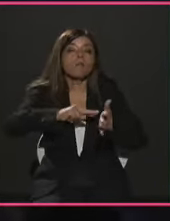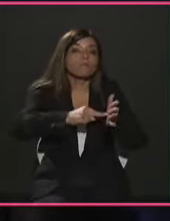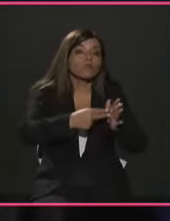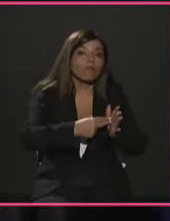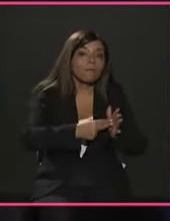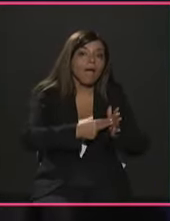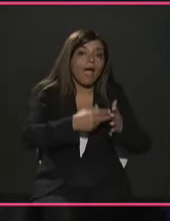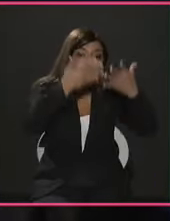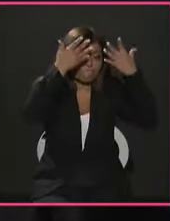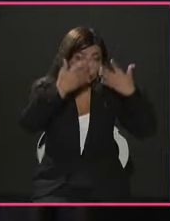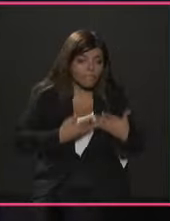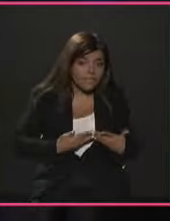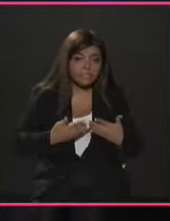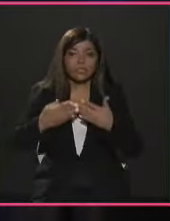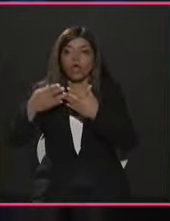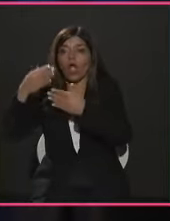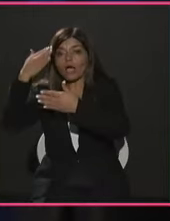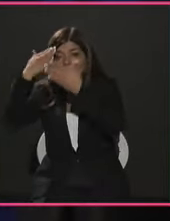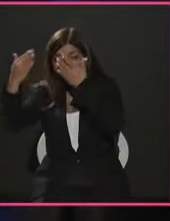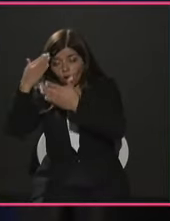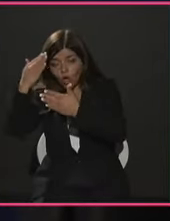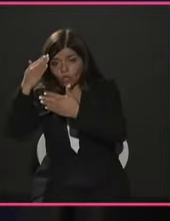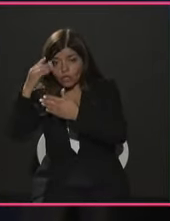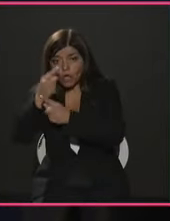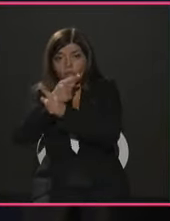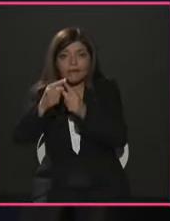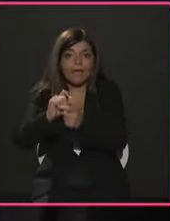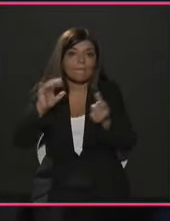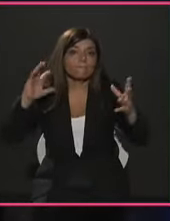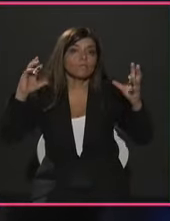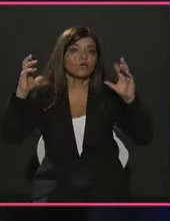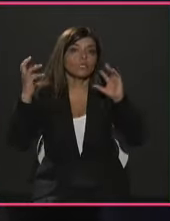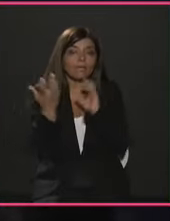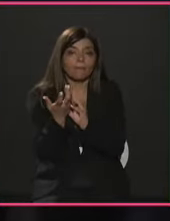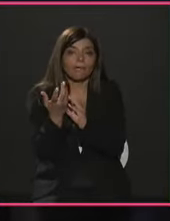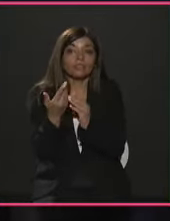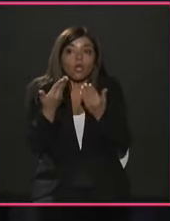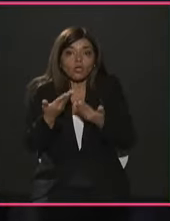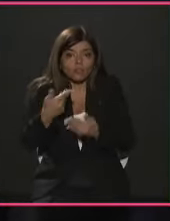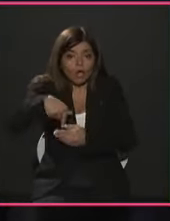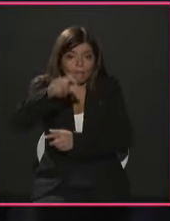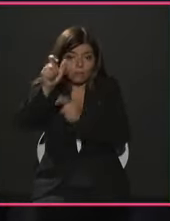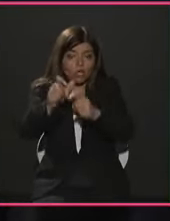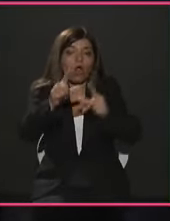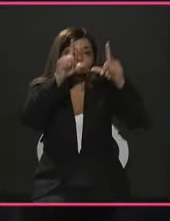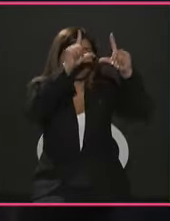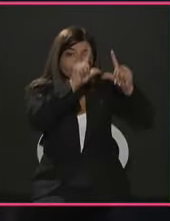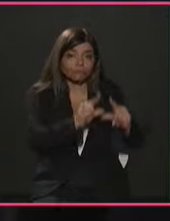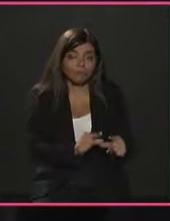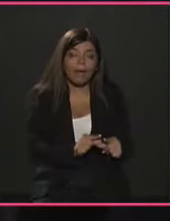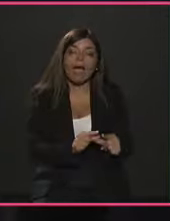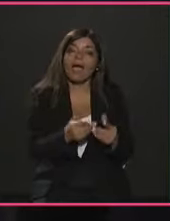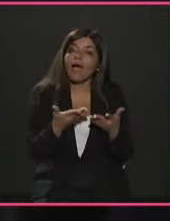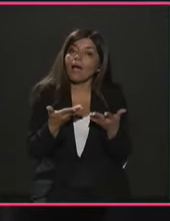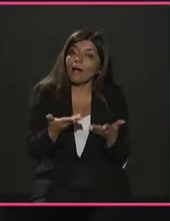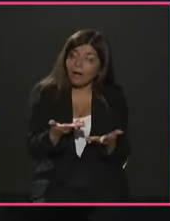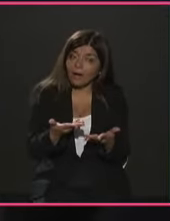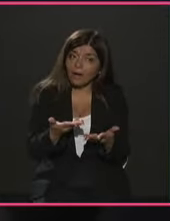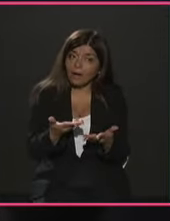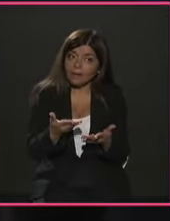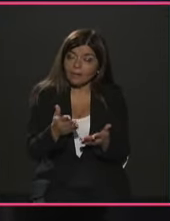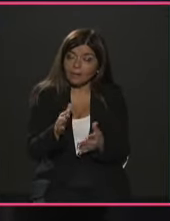psicológicos del cambio climático para poder empezar a bajar el el